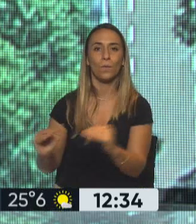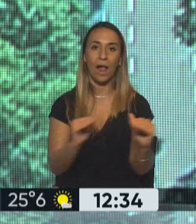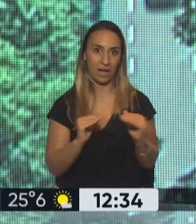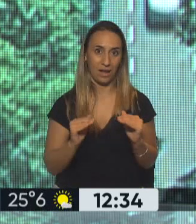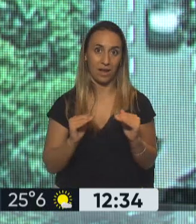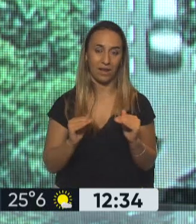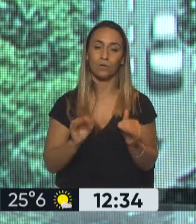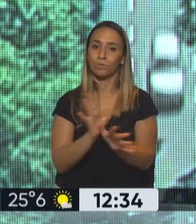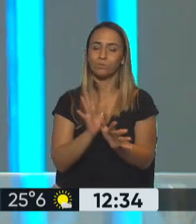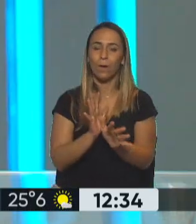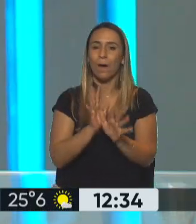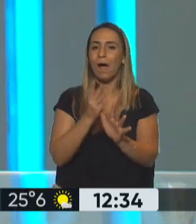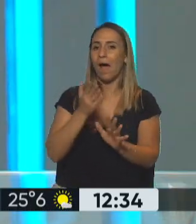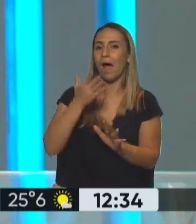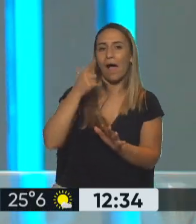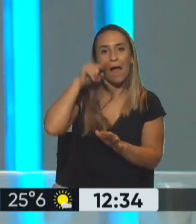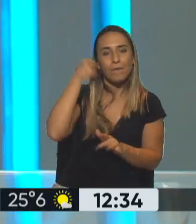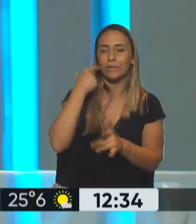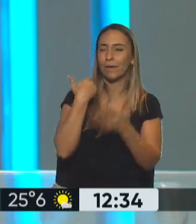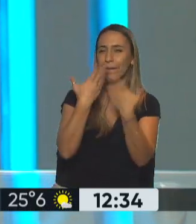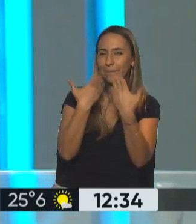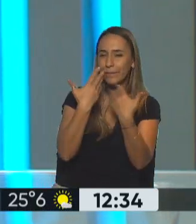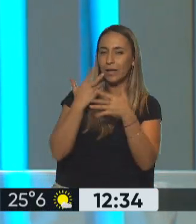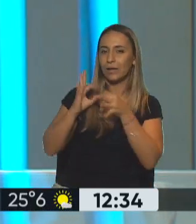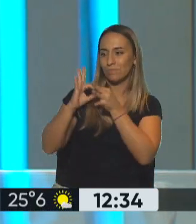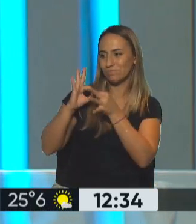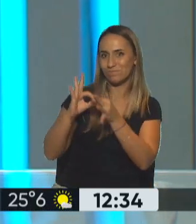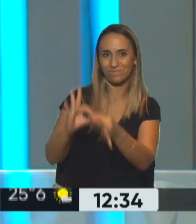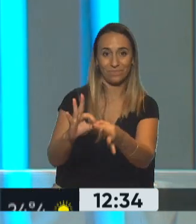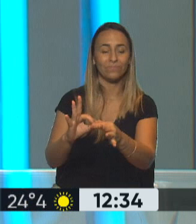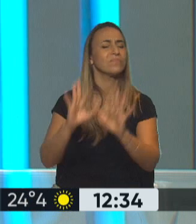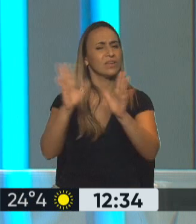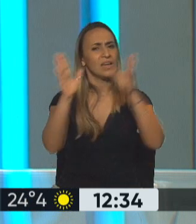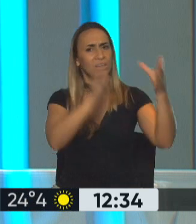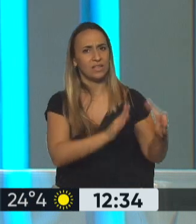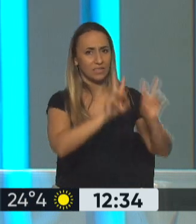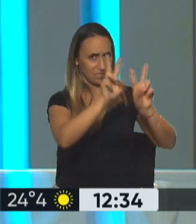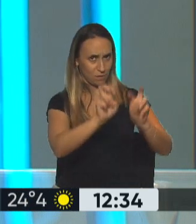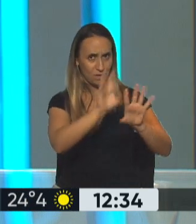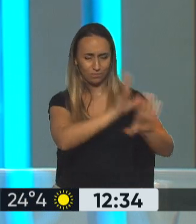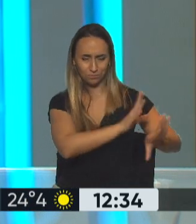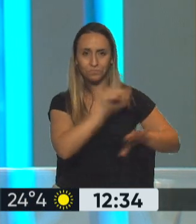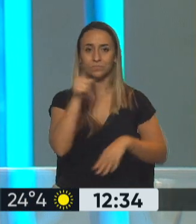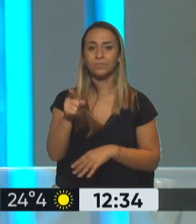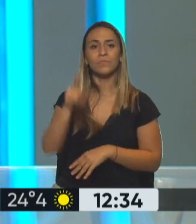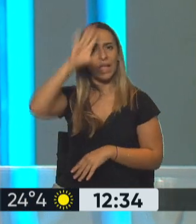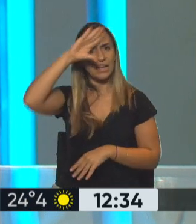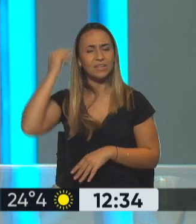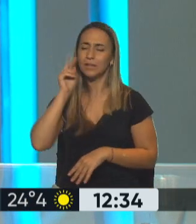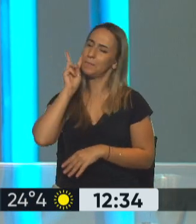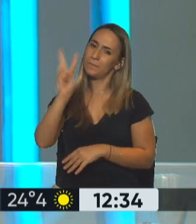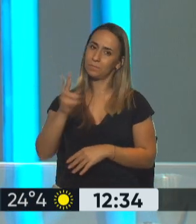último, breve para sumar. Cristina Fernández de Kirchner se la vio relajada, había mucha expectativa hacia adentro del Frente de Todos. Ahora,